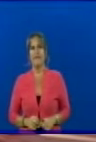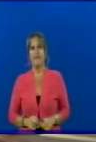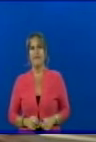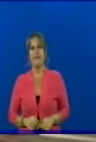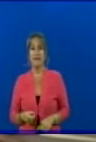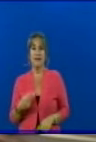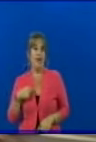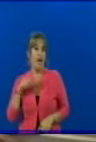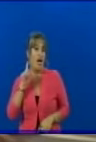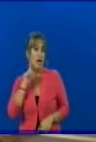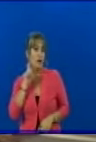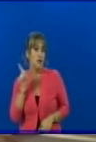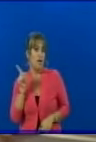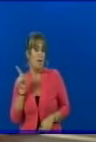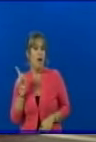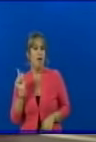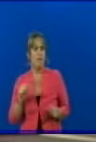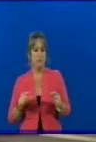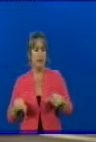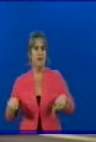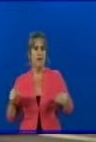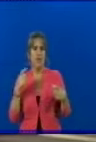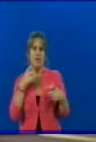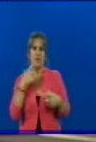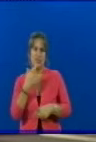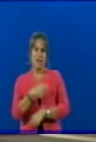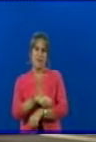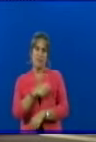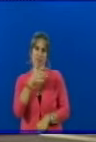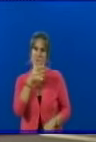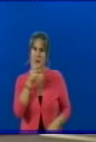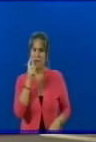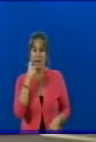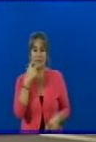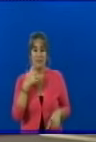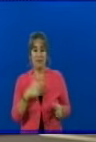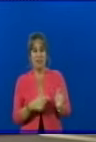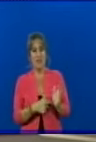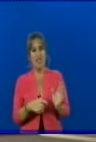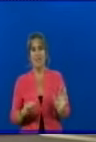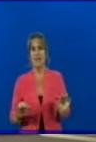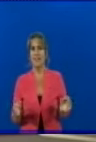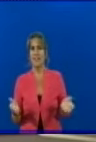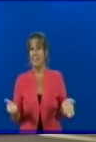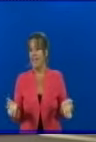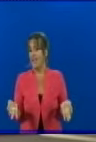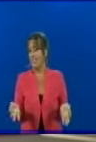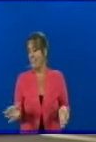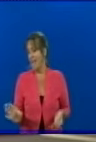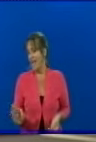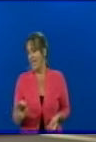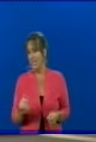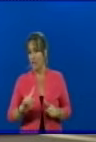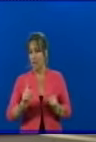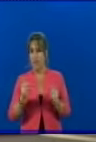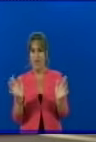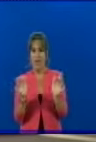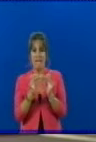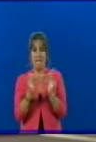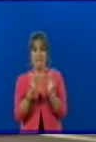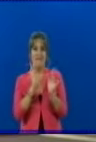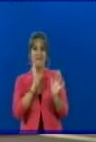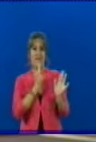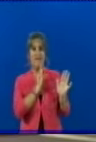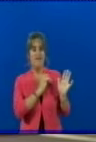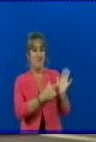Ahí escuchábamos el criterio también valioso de nuestra población, y creo que es importante que hoy destaquemos, porque así se han resaltado a través de las redes sociales, y